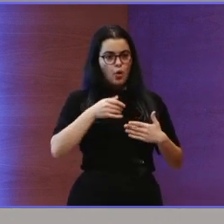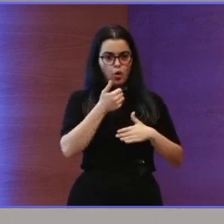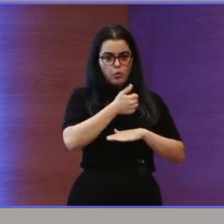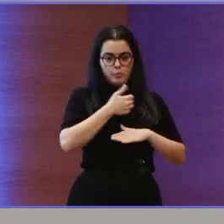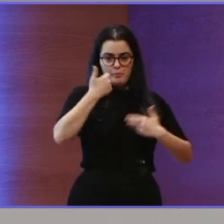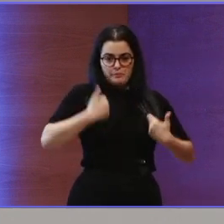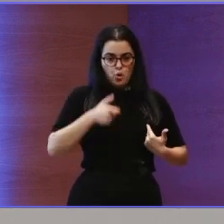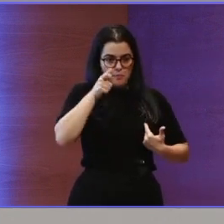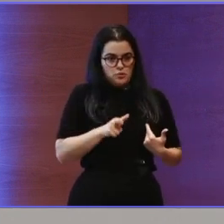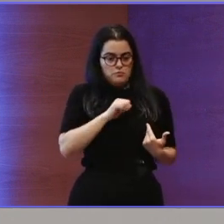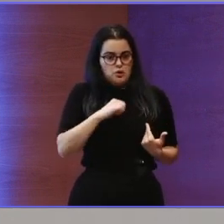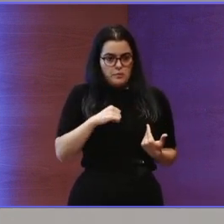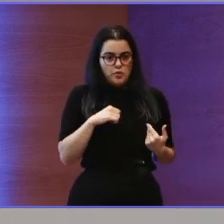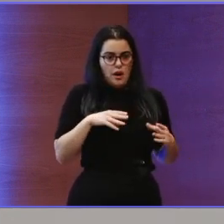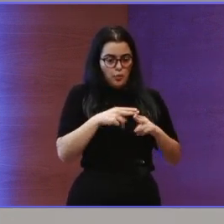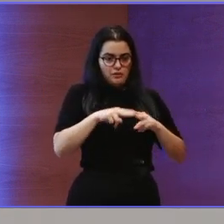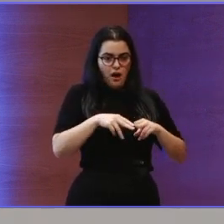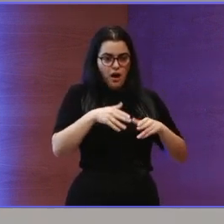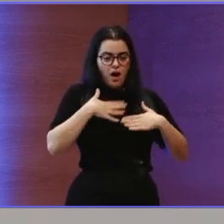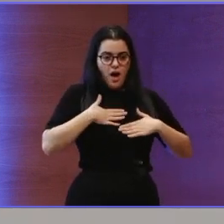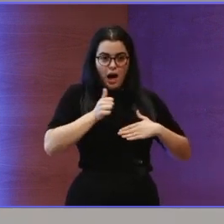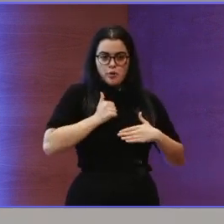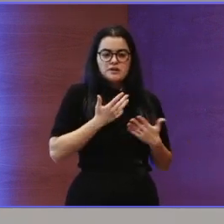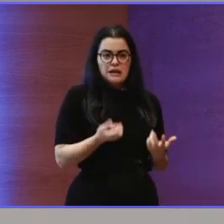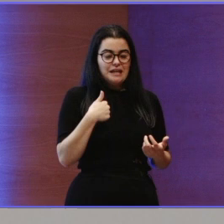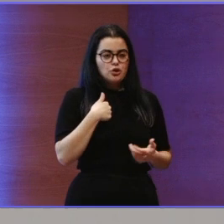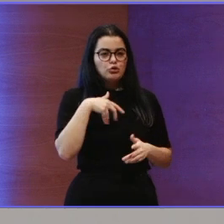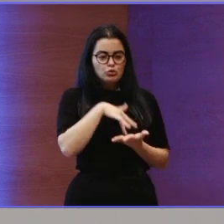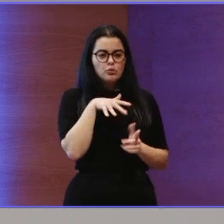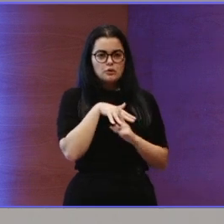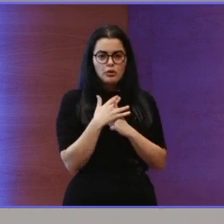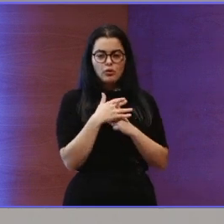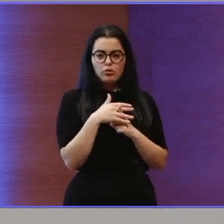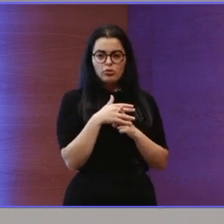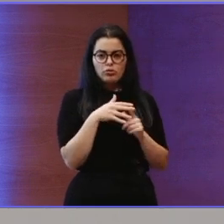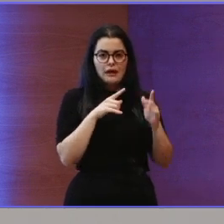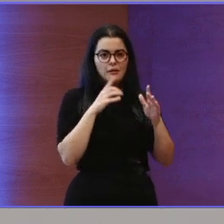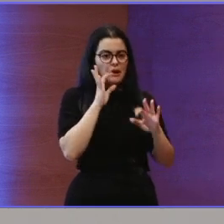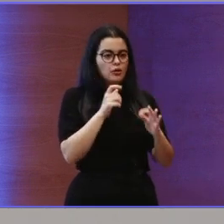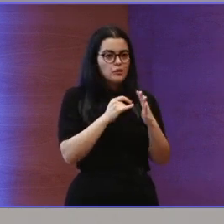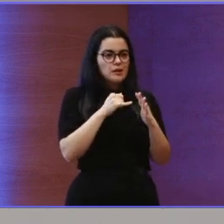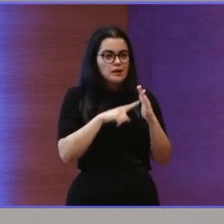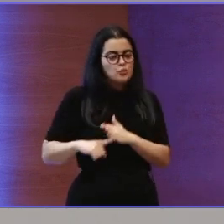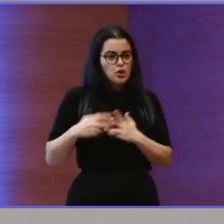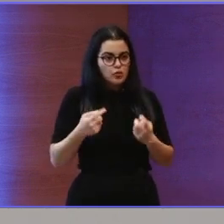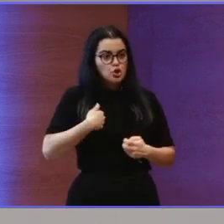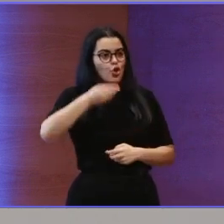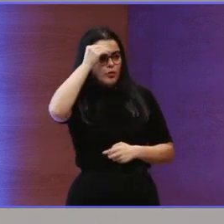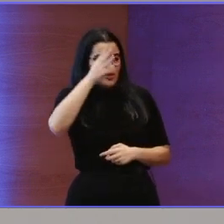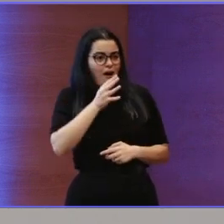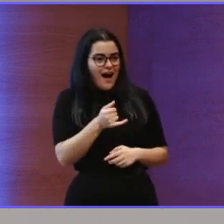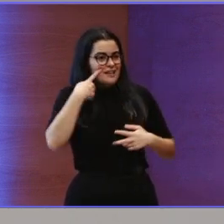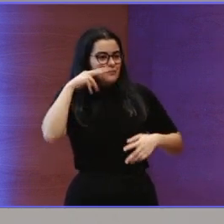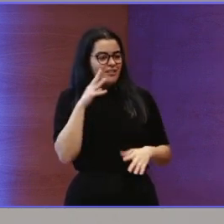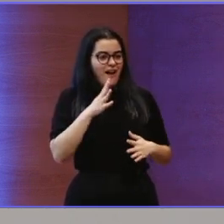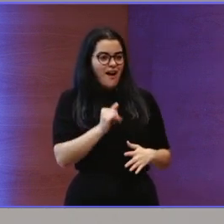utiliza esa política y y yo tengo la experiencia de inclusión exclusión ahí hay un saber hay otro saber técnico de Los profesionales y de las